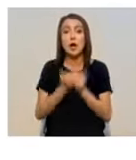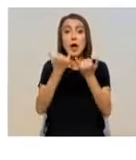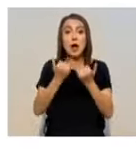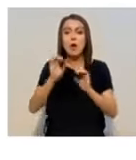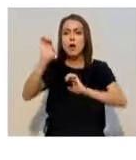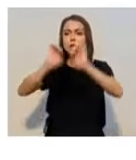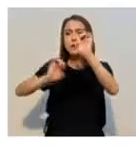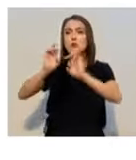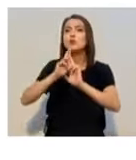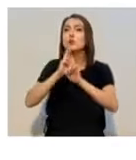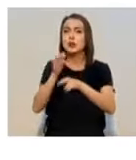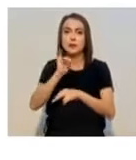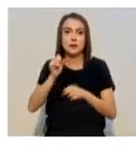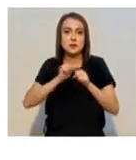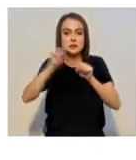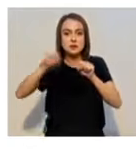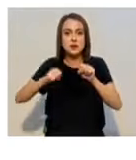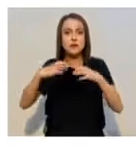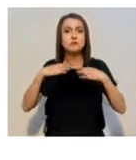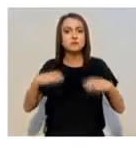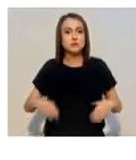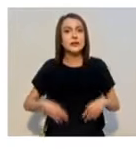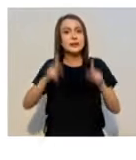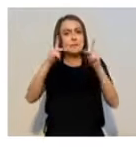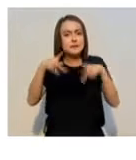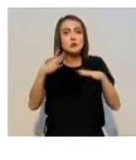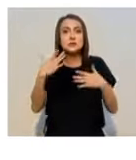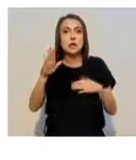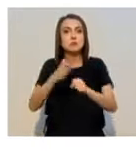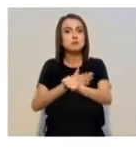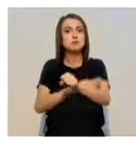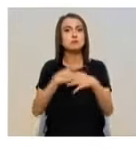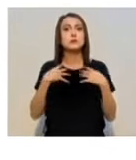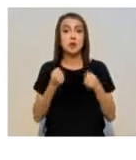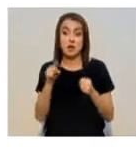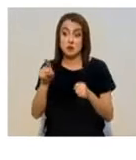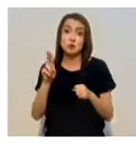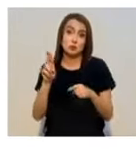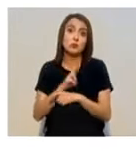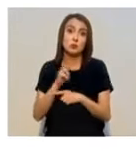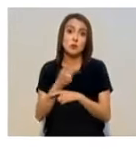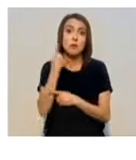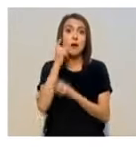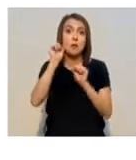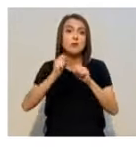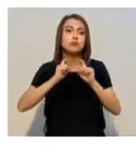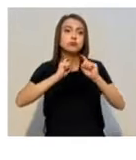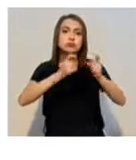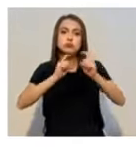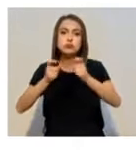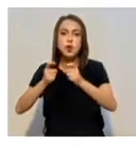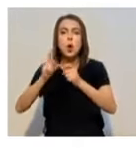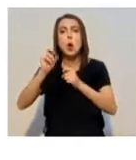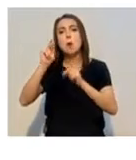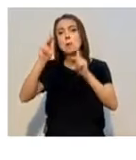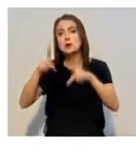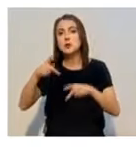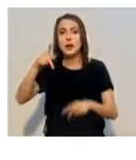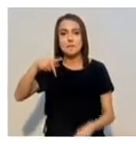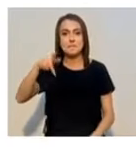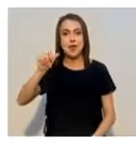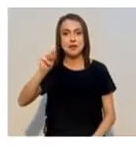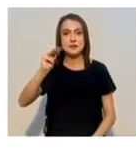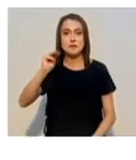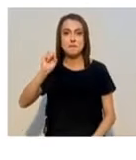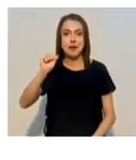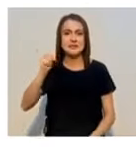la respuesta también del sistema inmunológico de personas que se han recuperado, eso es muy útil para donantes o para receptores, por ejemplo, del plasma también,